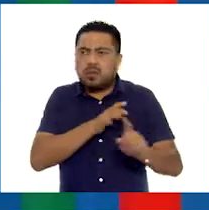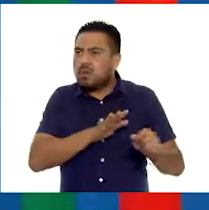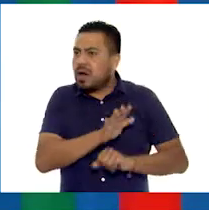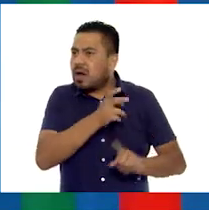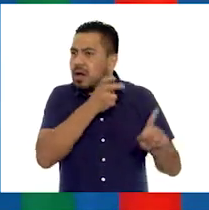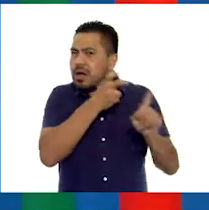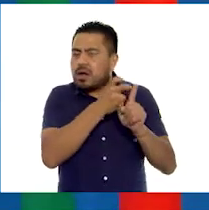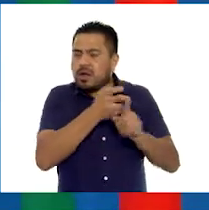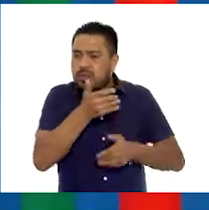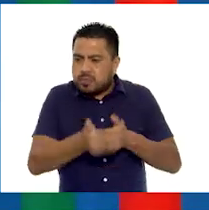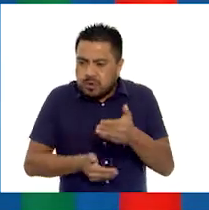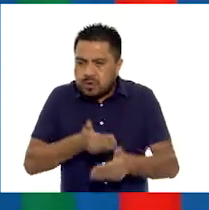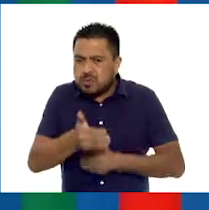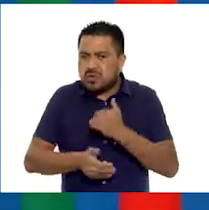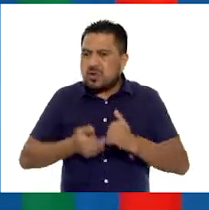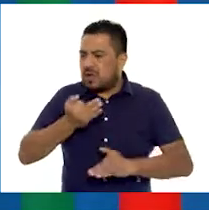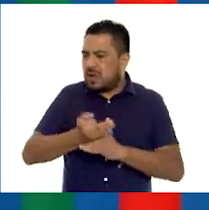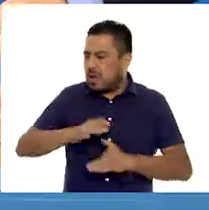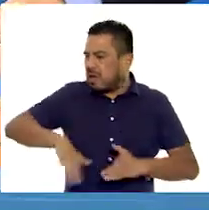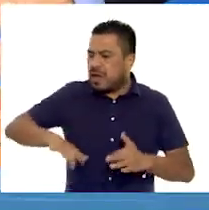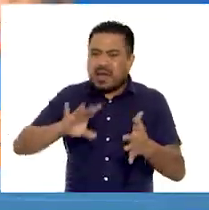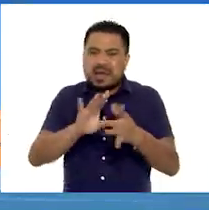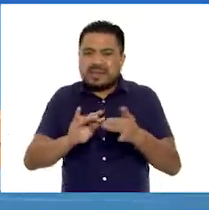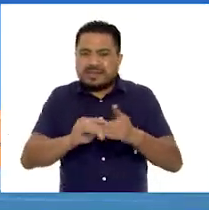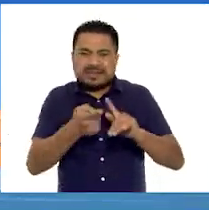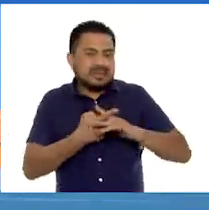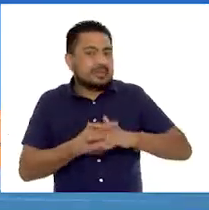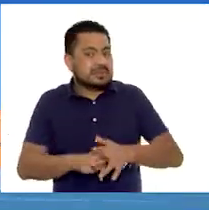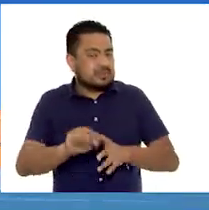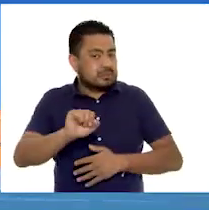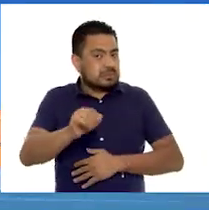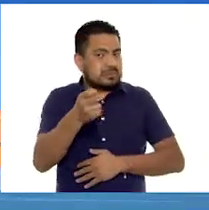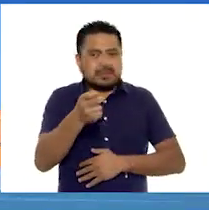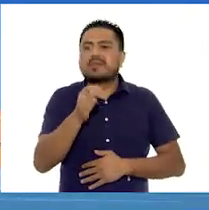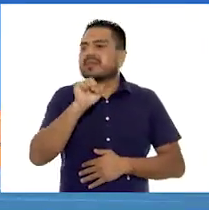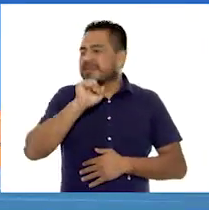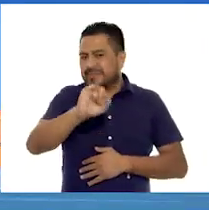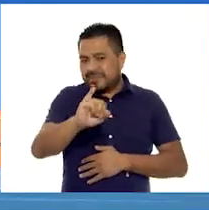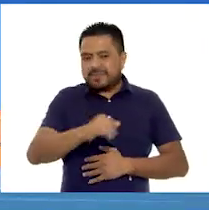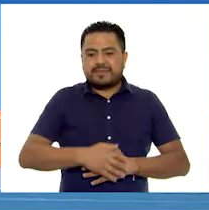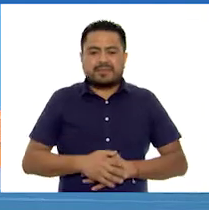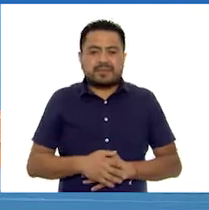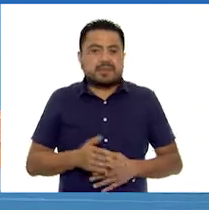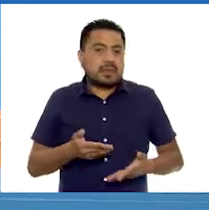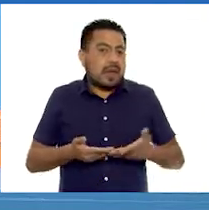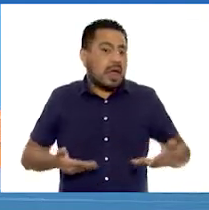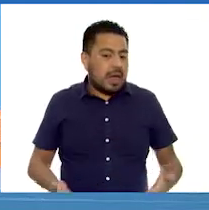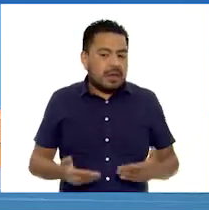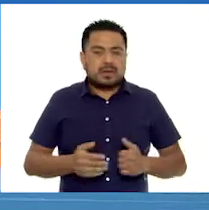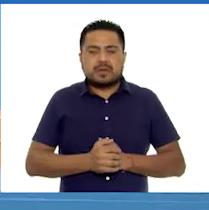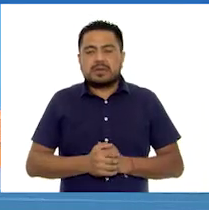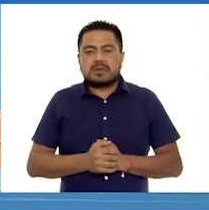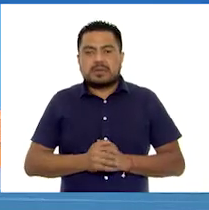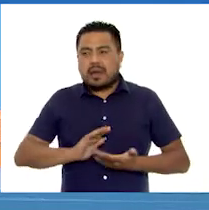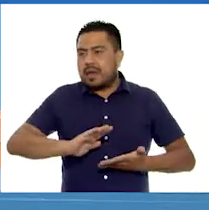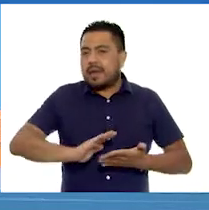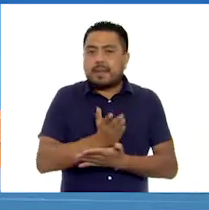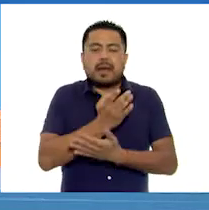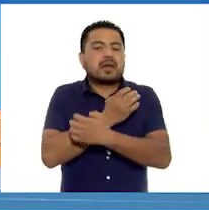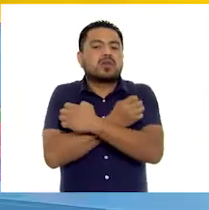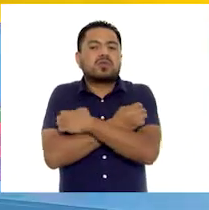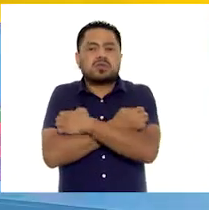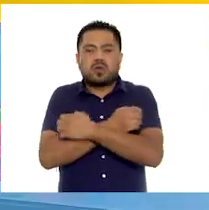estos procesos que mencionaste al principio correcto así es ahora bien además de la educación